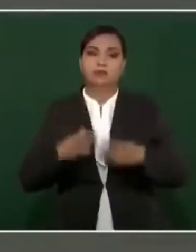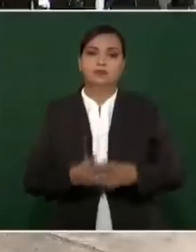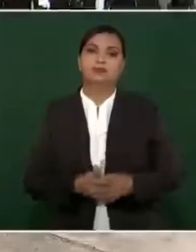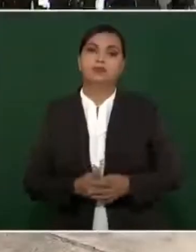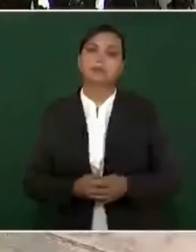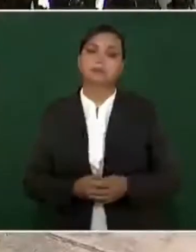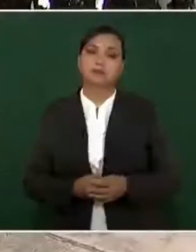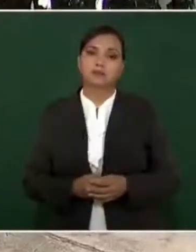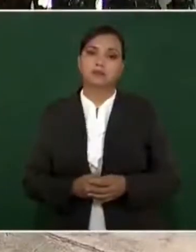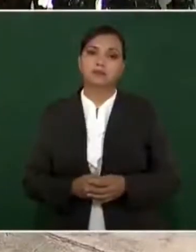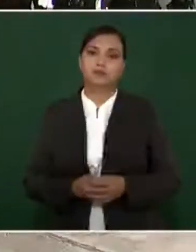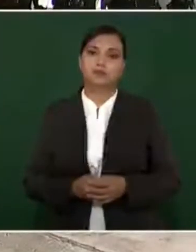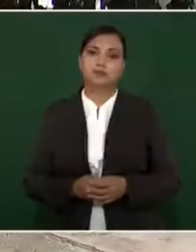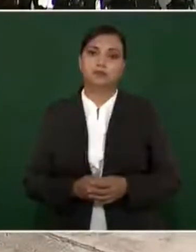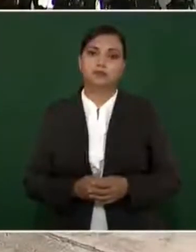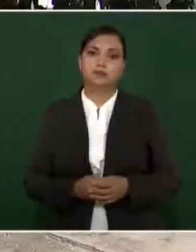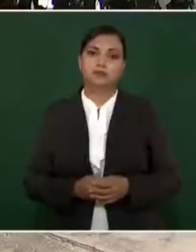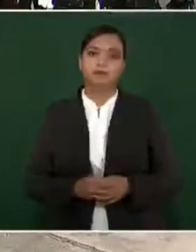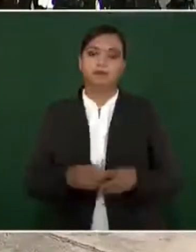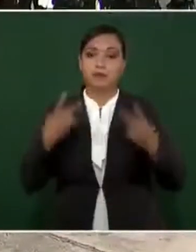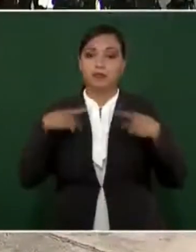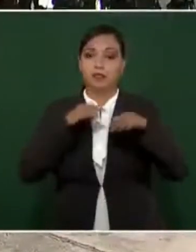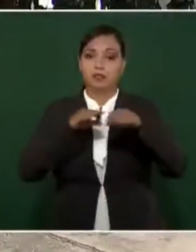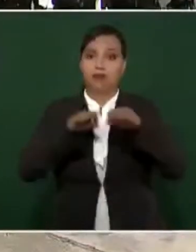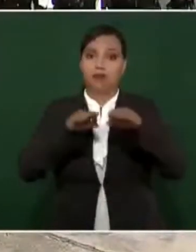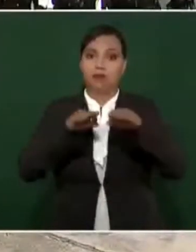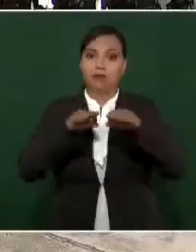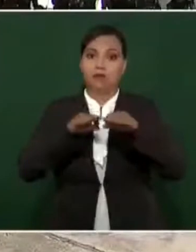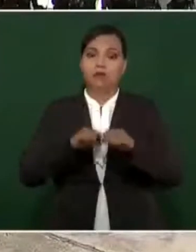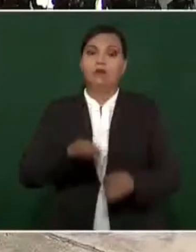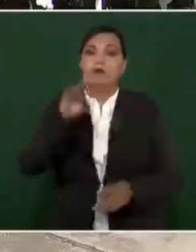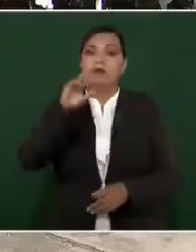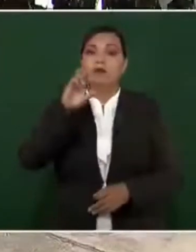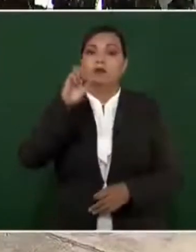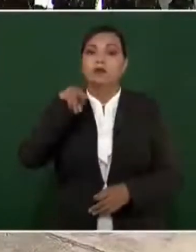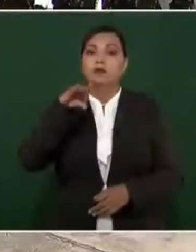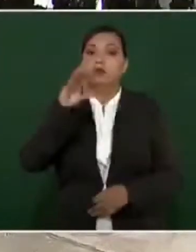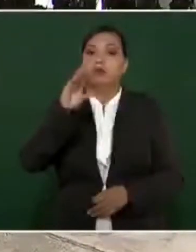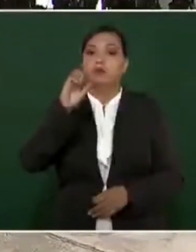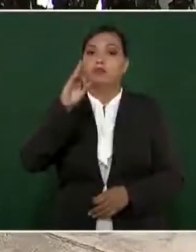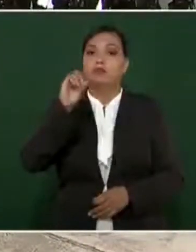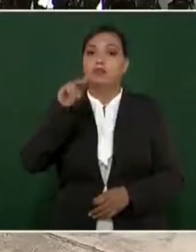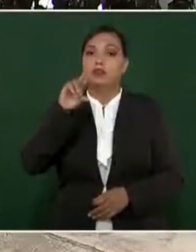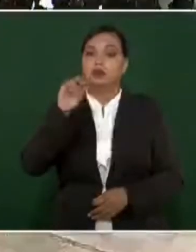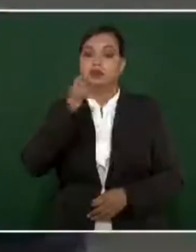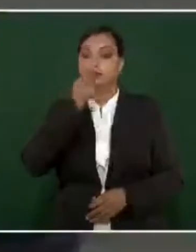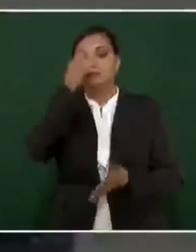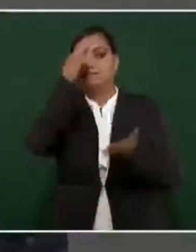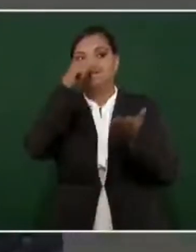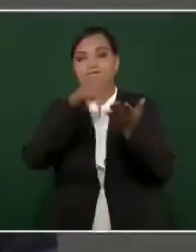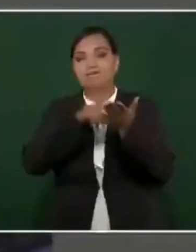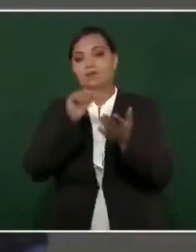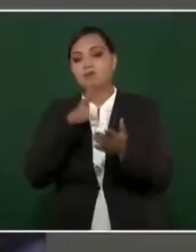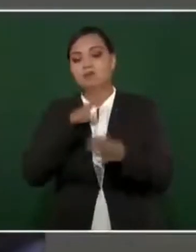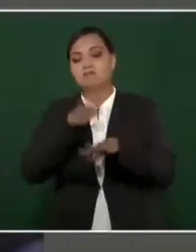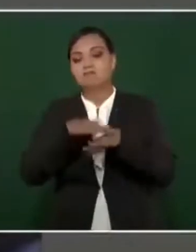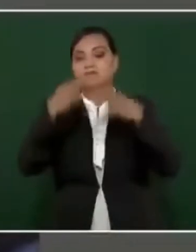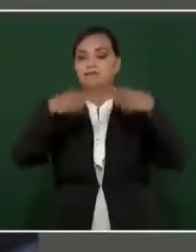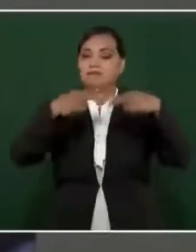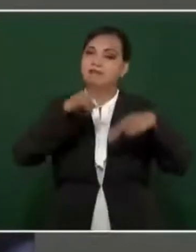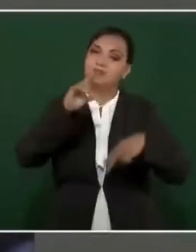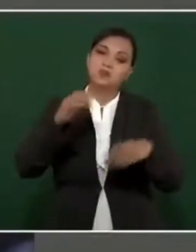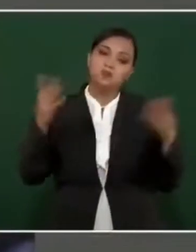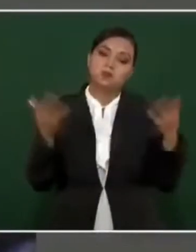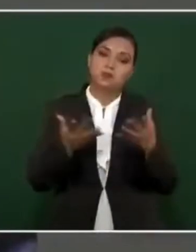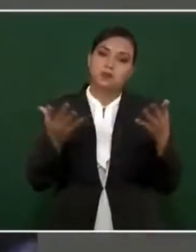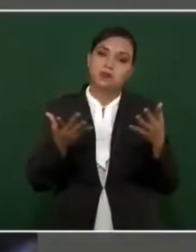a considerar que ya no iba a hacer negocio el petróleo y la refinación,